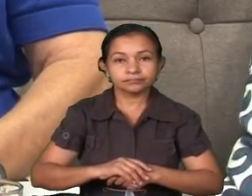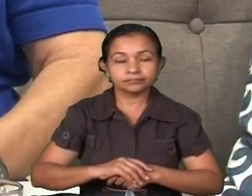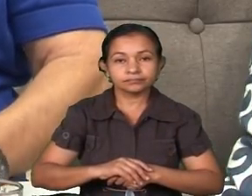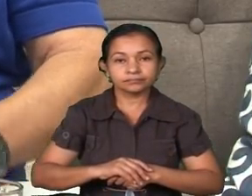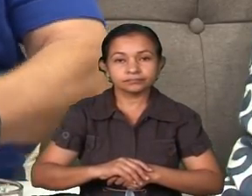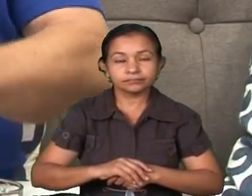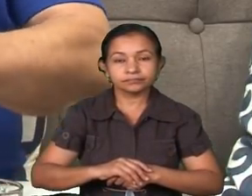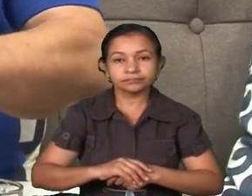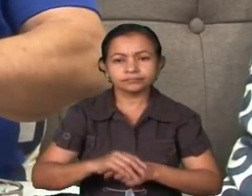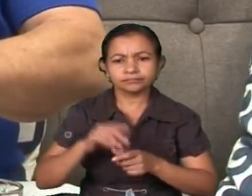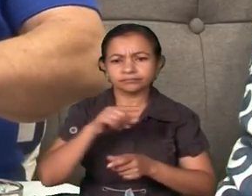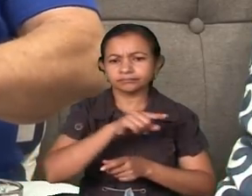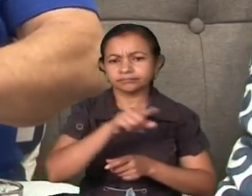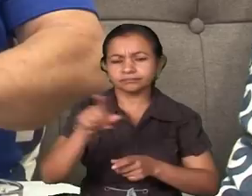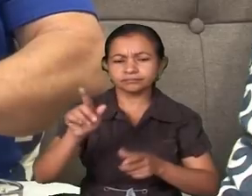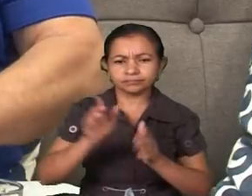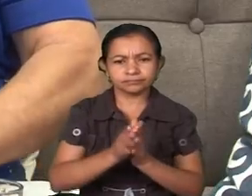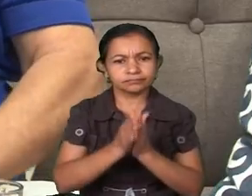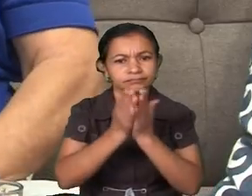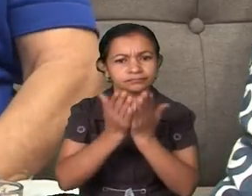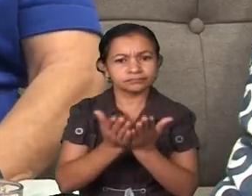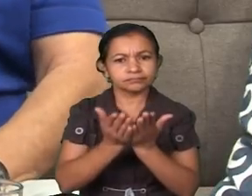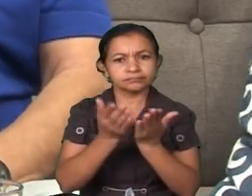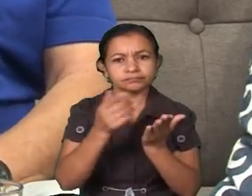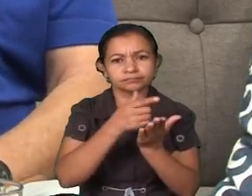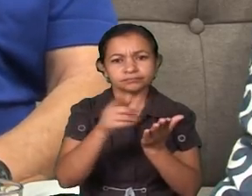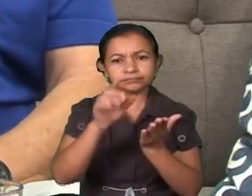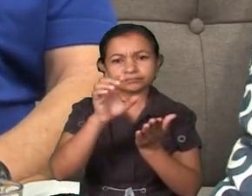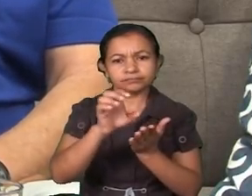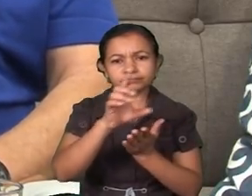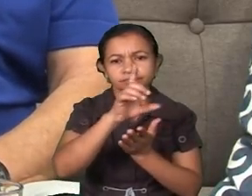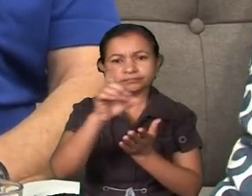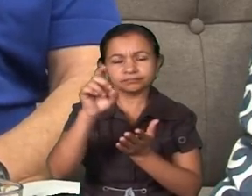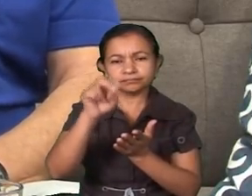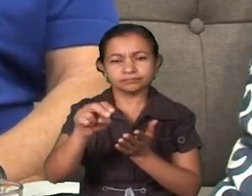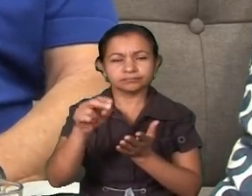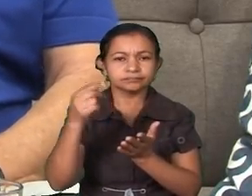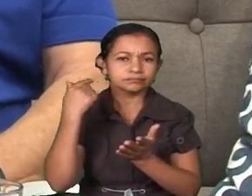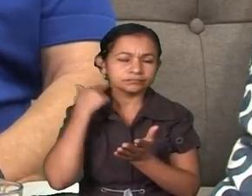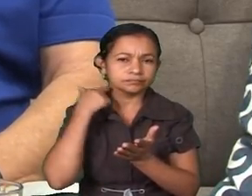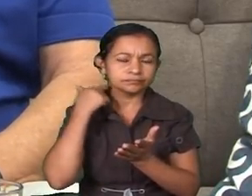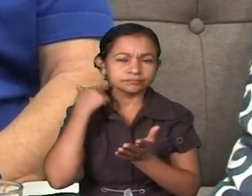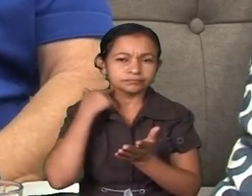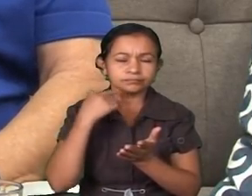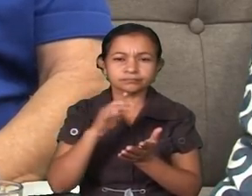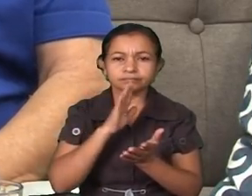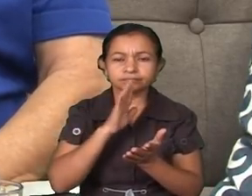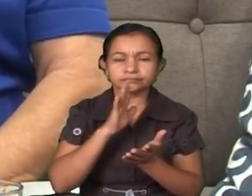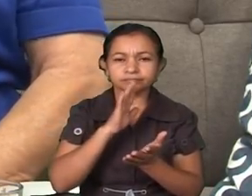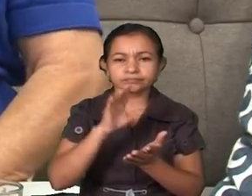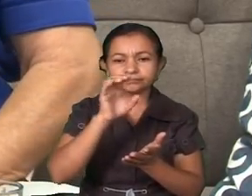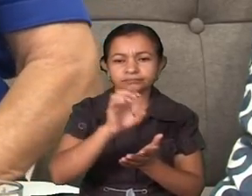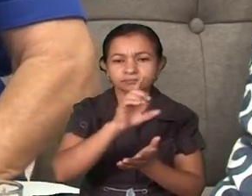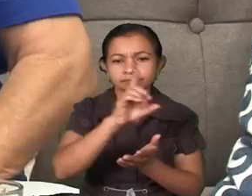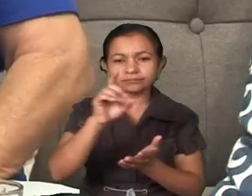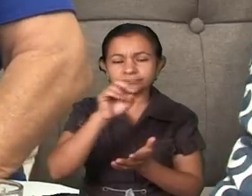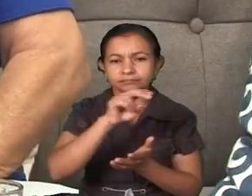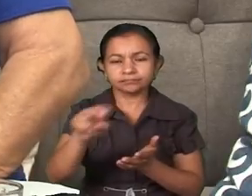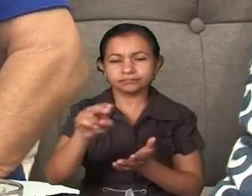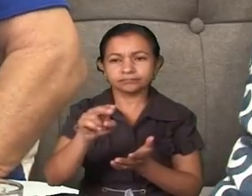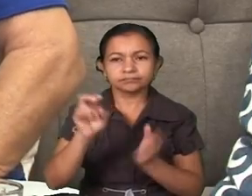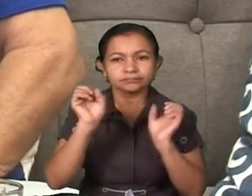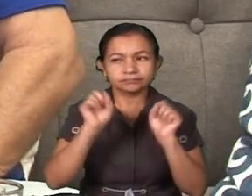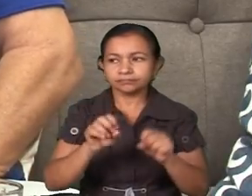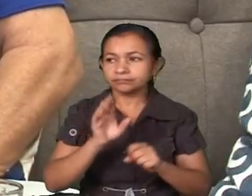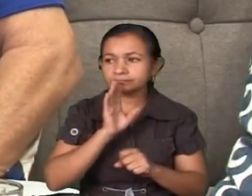y ahí está en el libro de la CIA. Edén Pastora, cada vez que hablaba Edén Pastora, drenaba nuestra